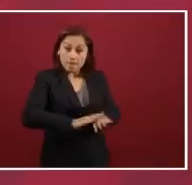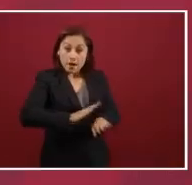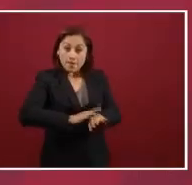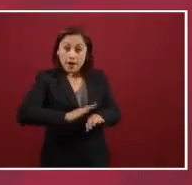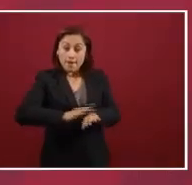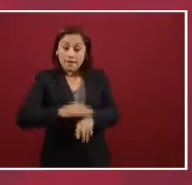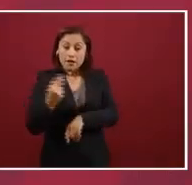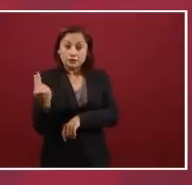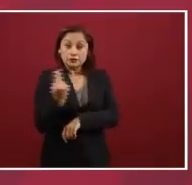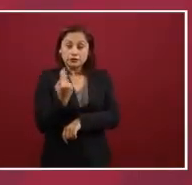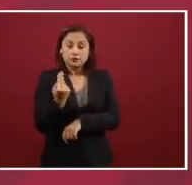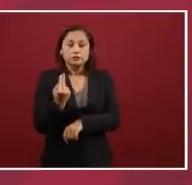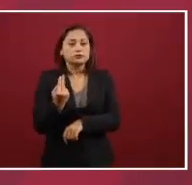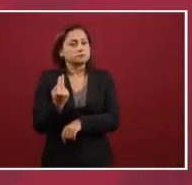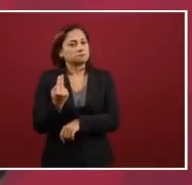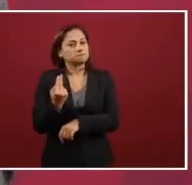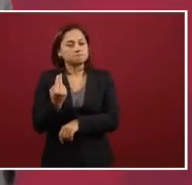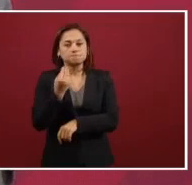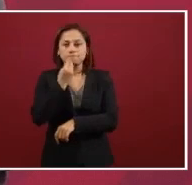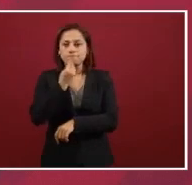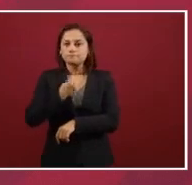convirtiendo en delito grave